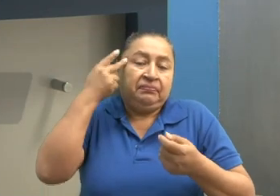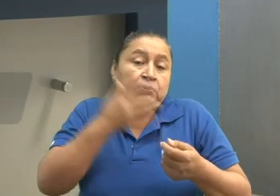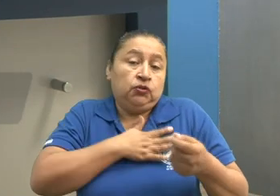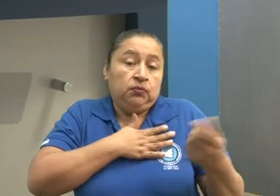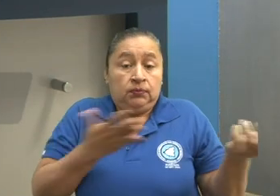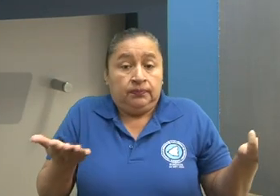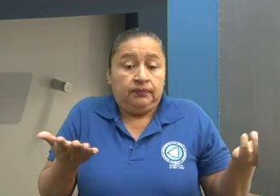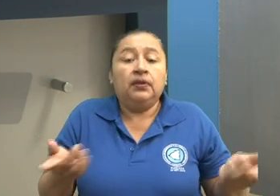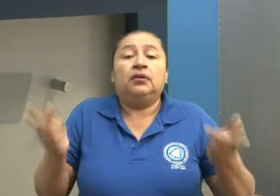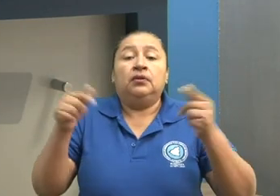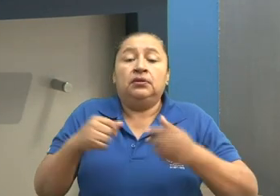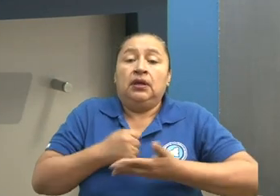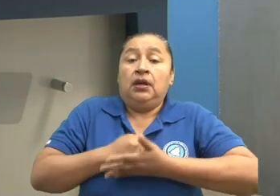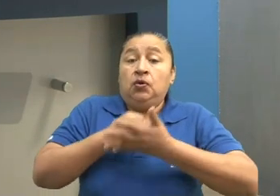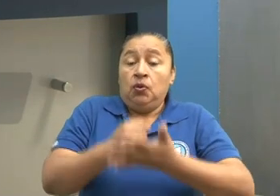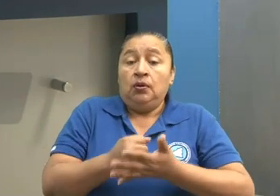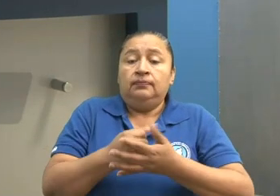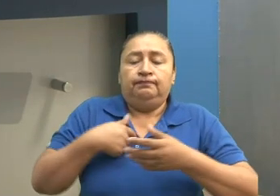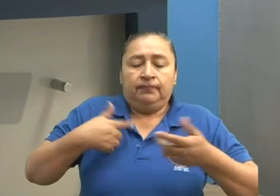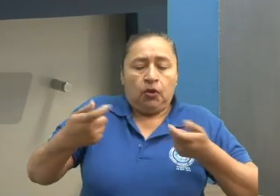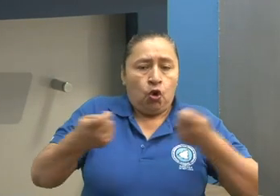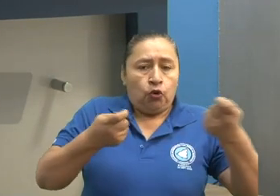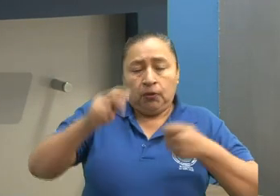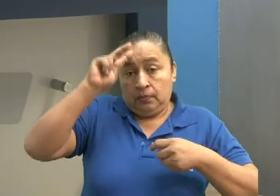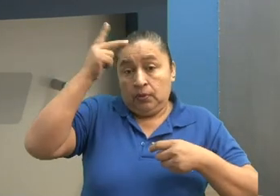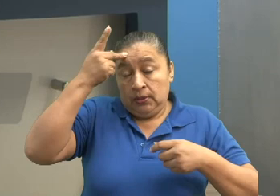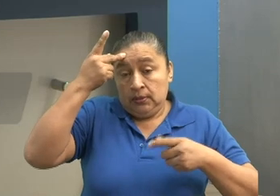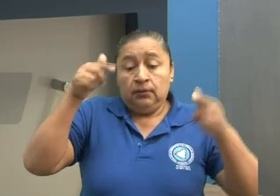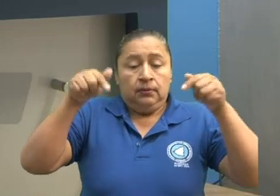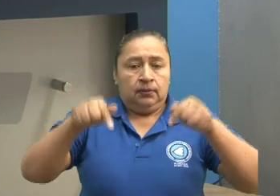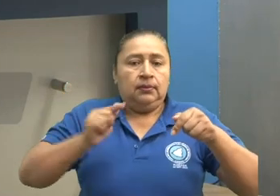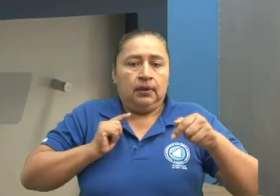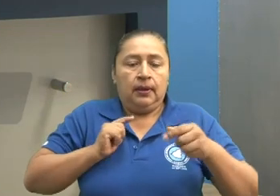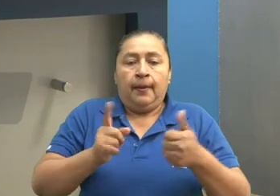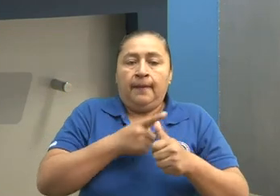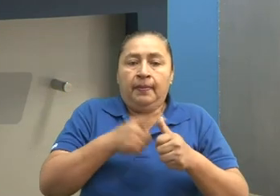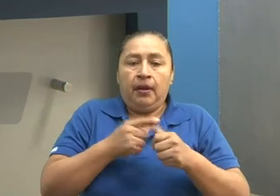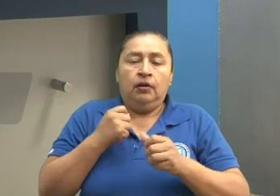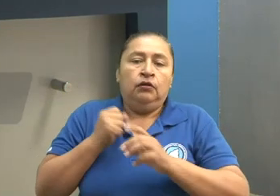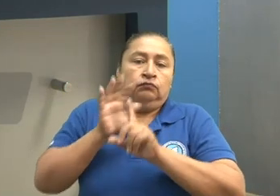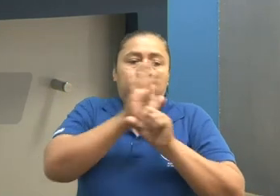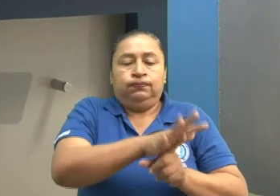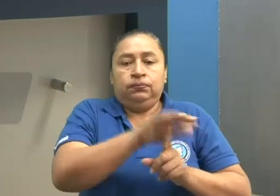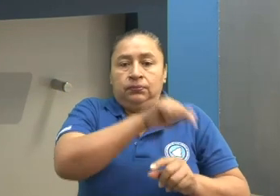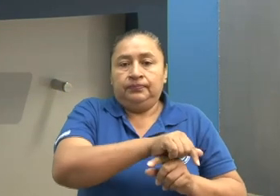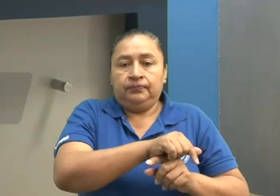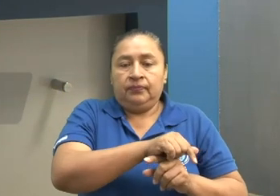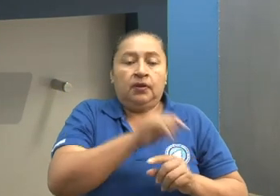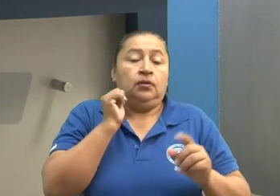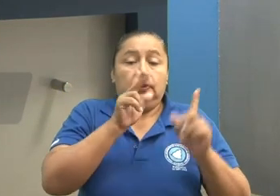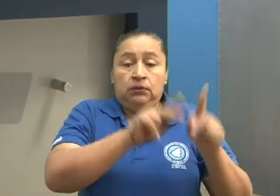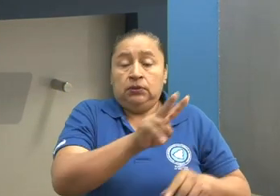eso ayudó para la dictadura tener el control político, porque tenía, primero fue un golpe para los conservadores, los del